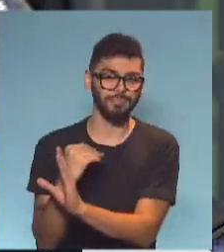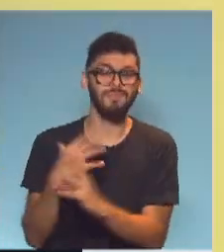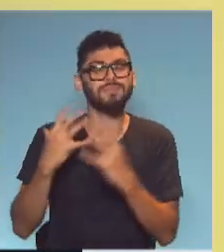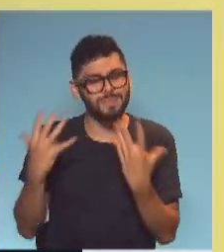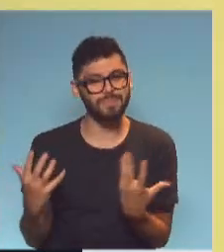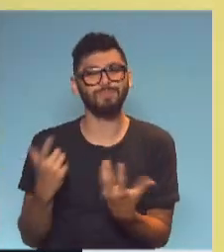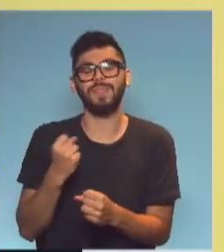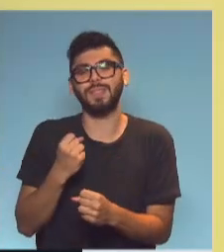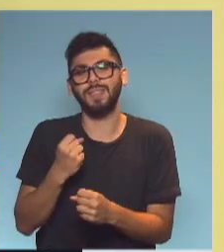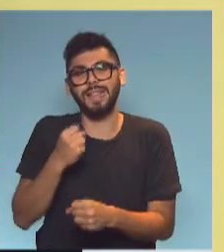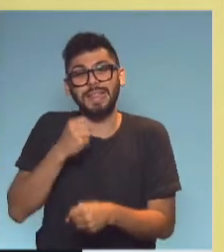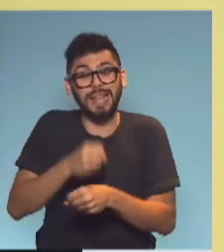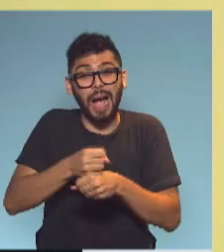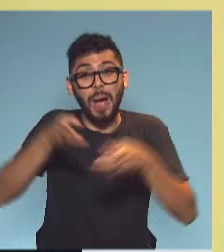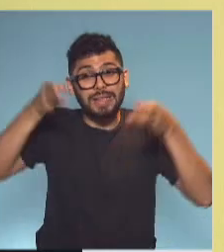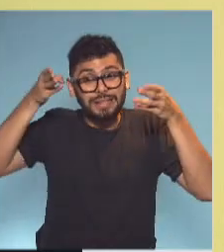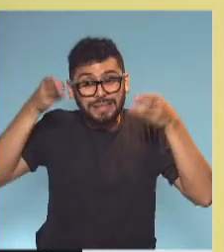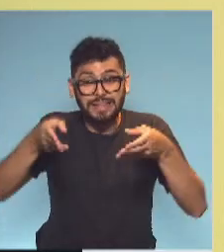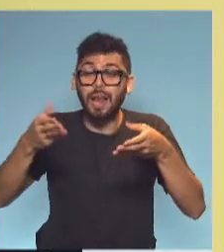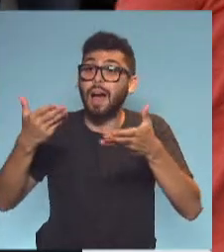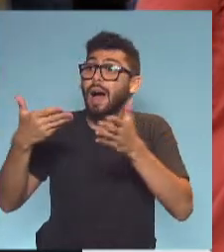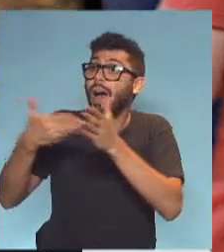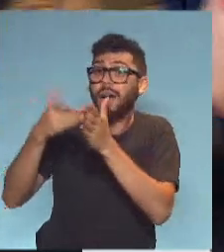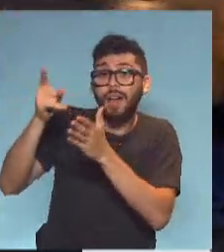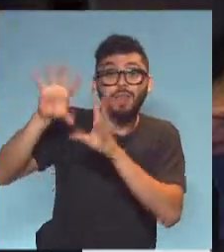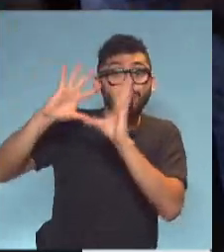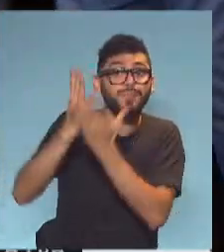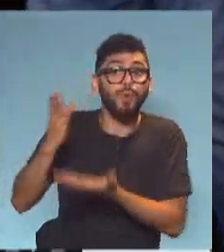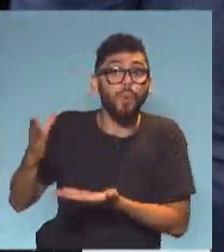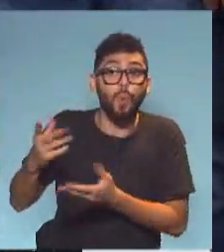de también la oferta internacional de la producción